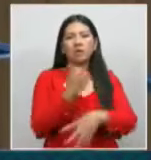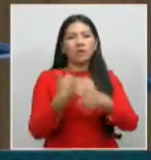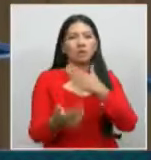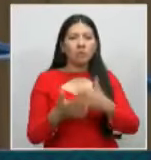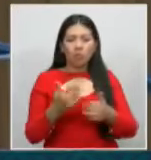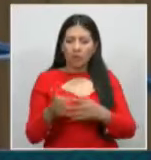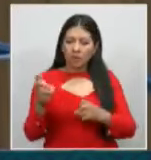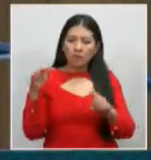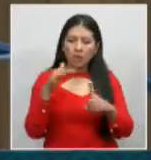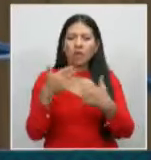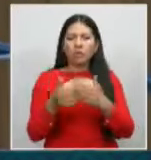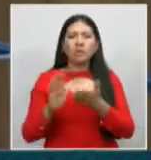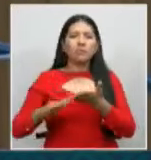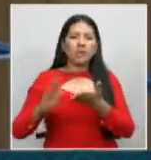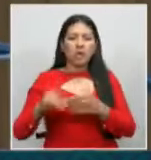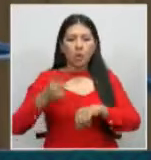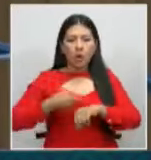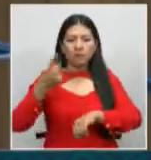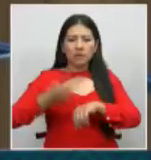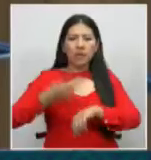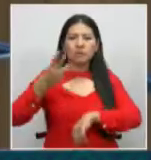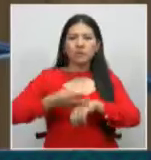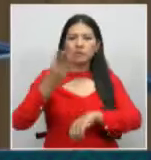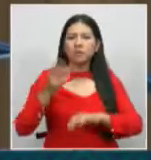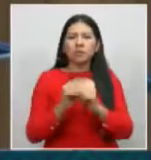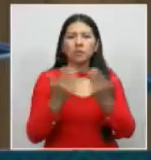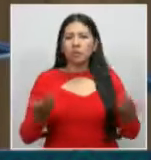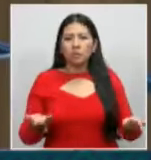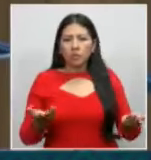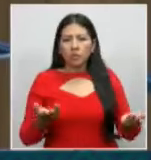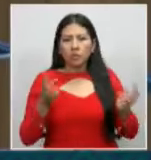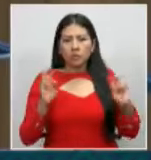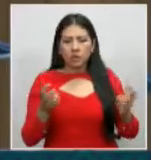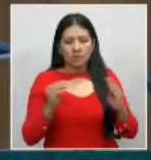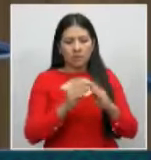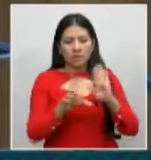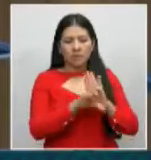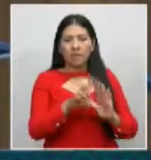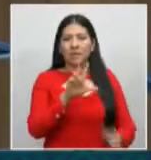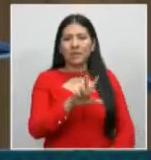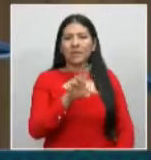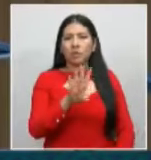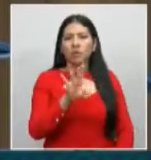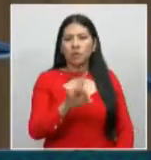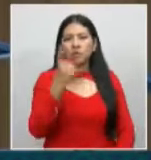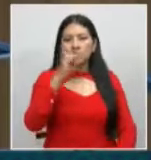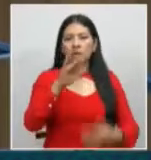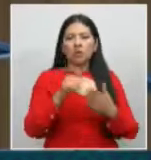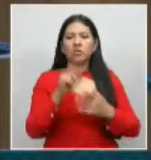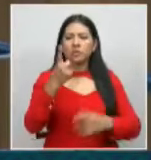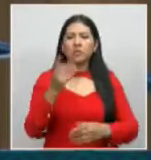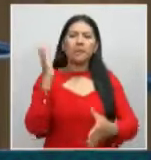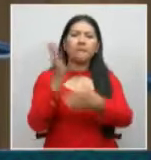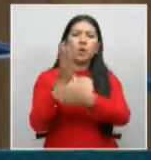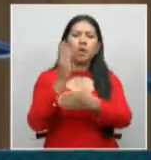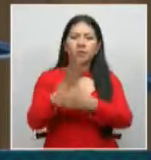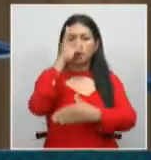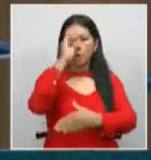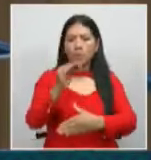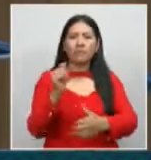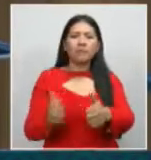órgano legislativo que pregonen que la 348 está diseñada para perseguir a los